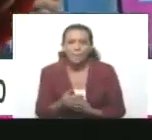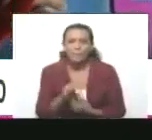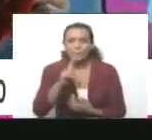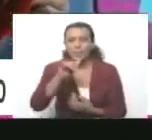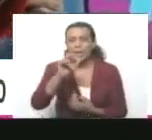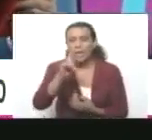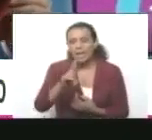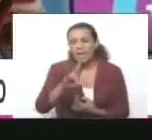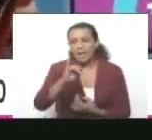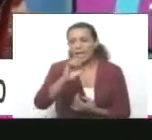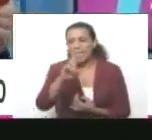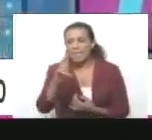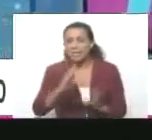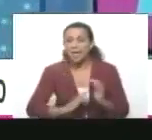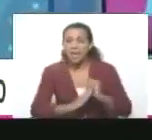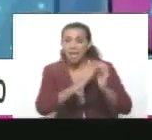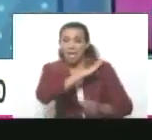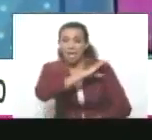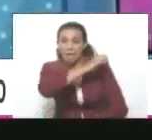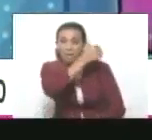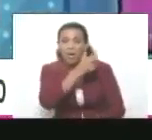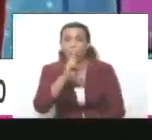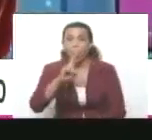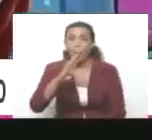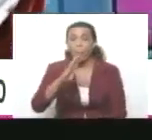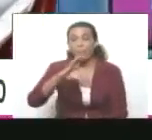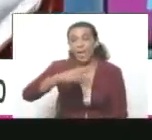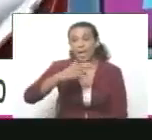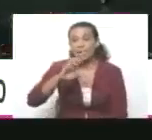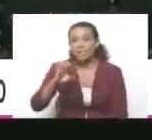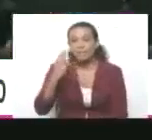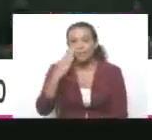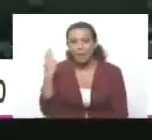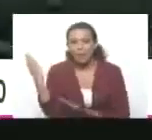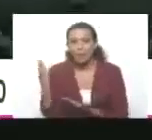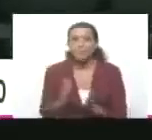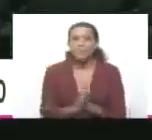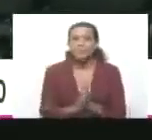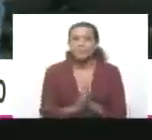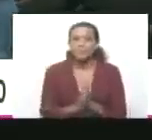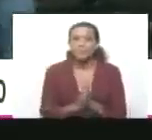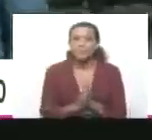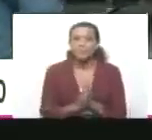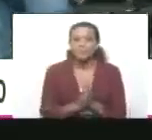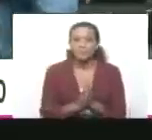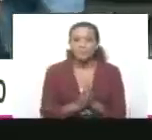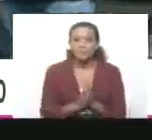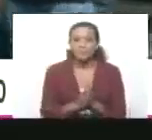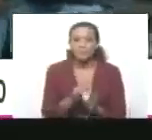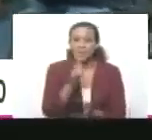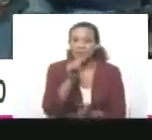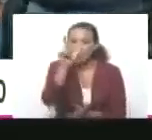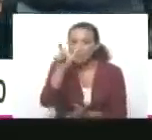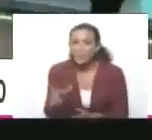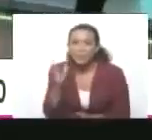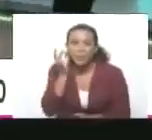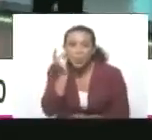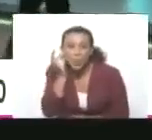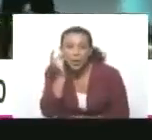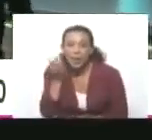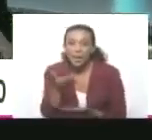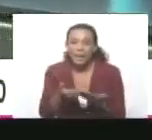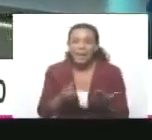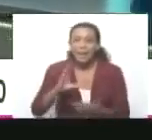Chacón, jefa de la VC, Aleida Consuelo Rivas, Raiza